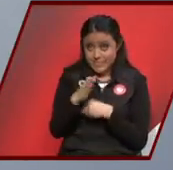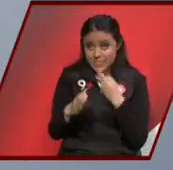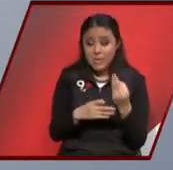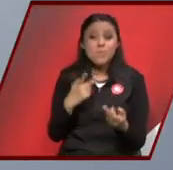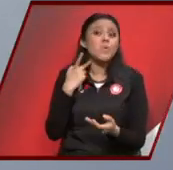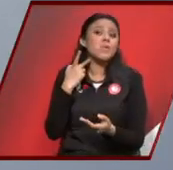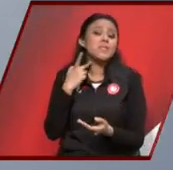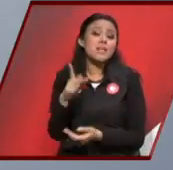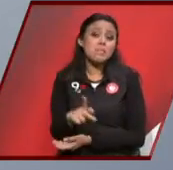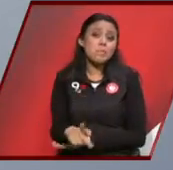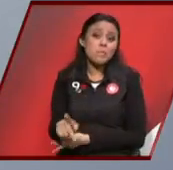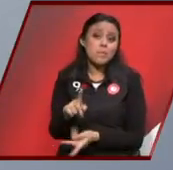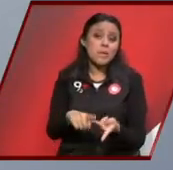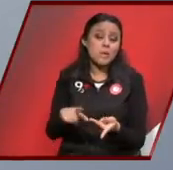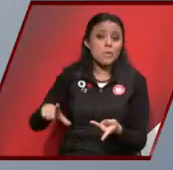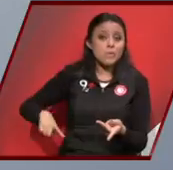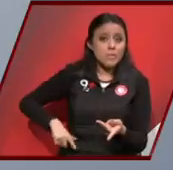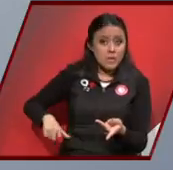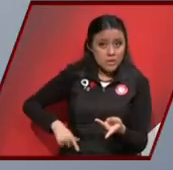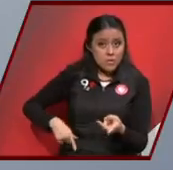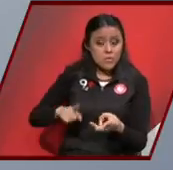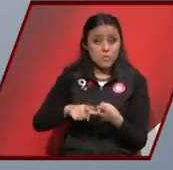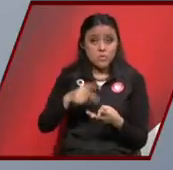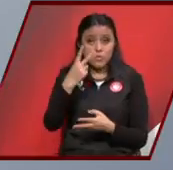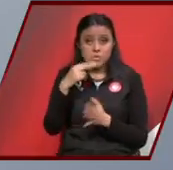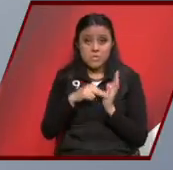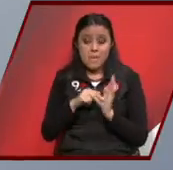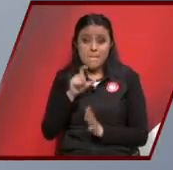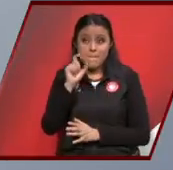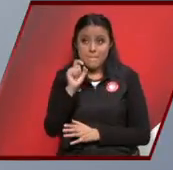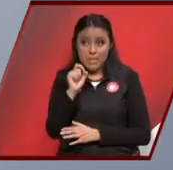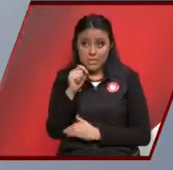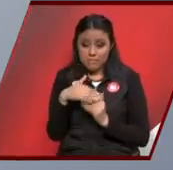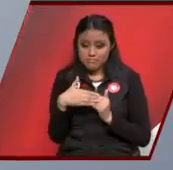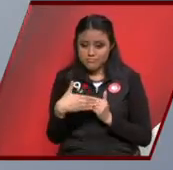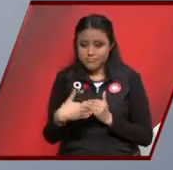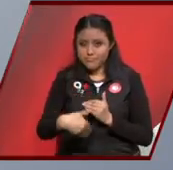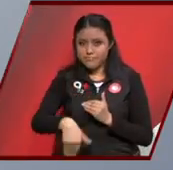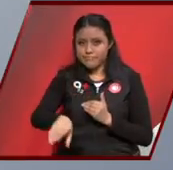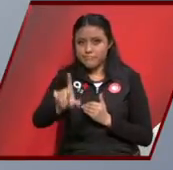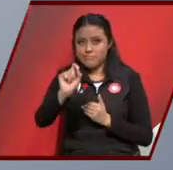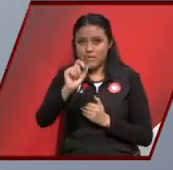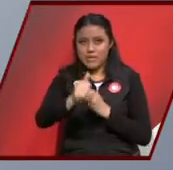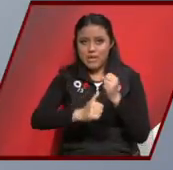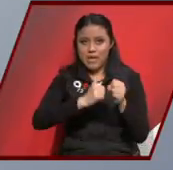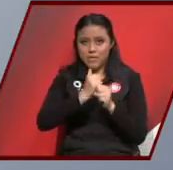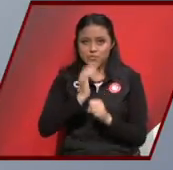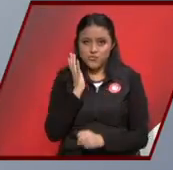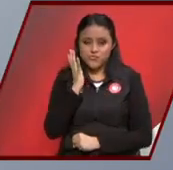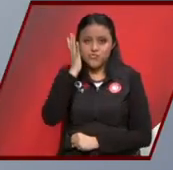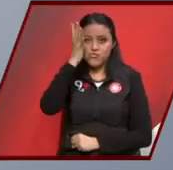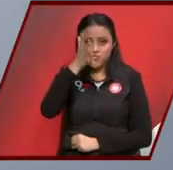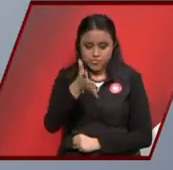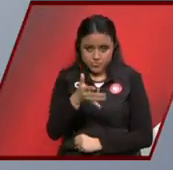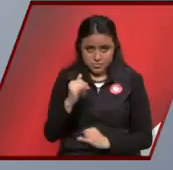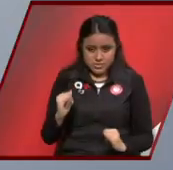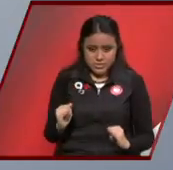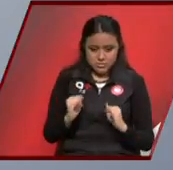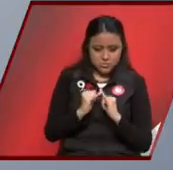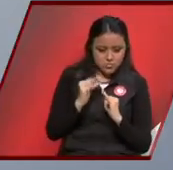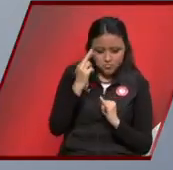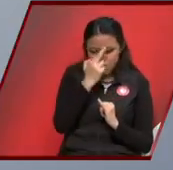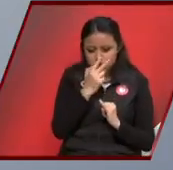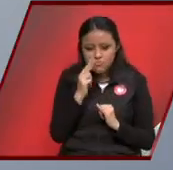política pública, todo lo que haga el gobierno a partir del 2020 esté proyectado a 20 años, un instituto que evalúe